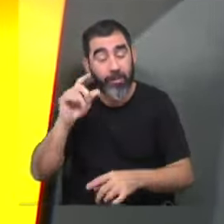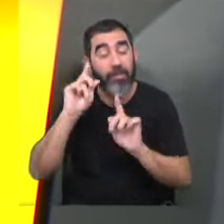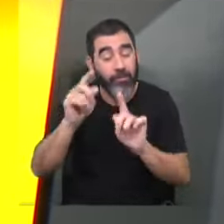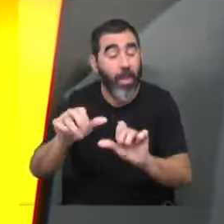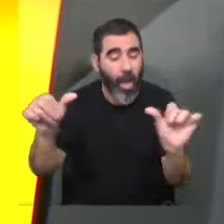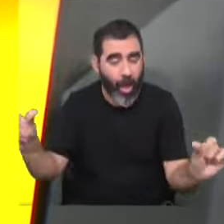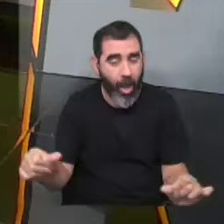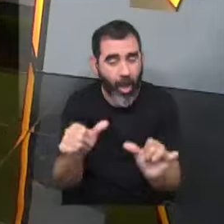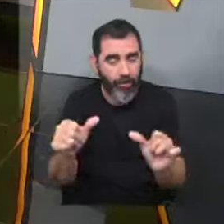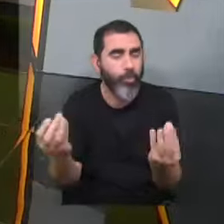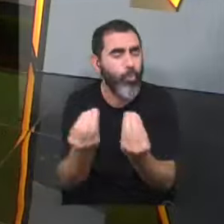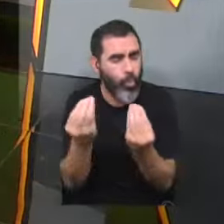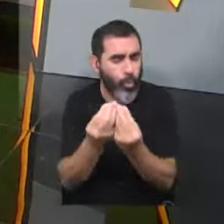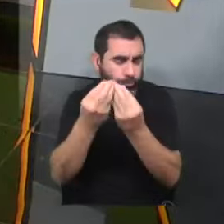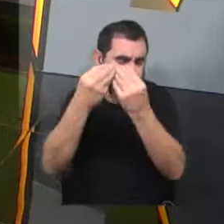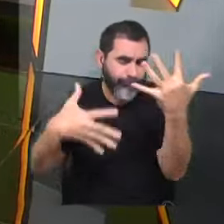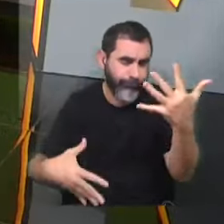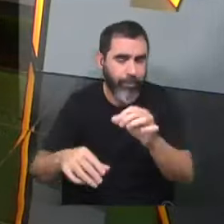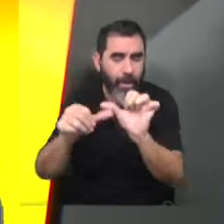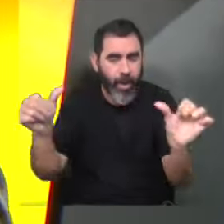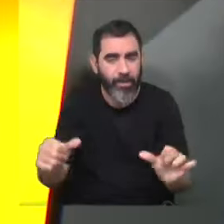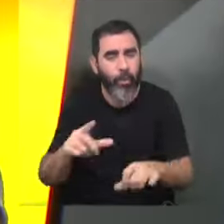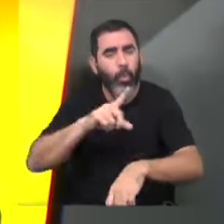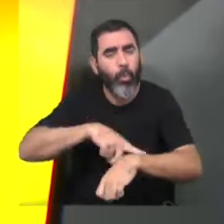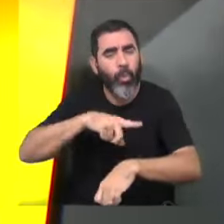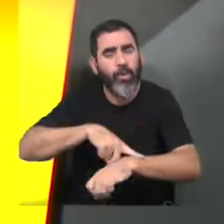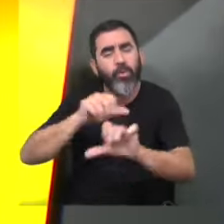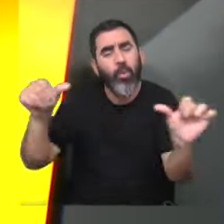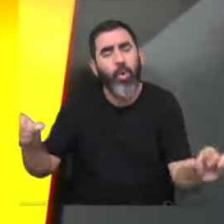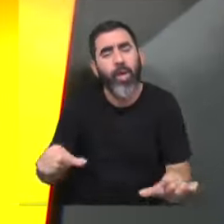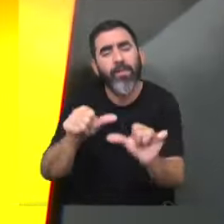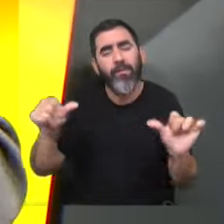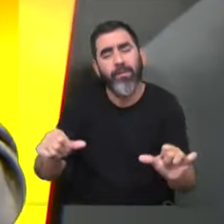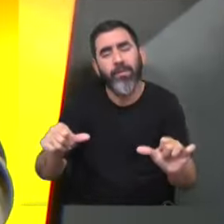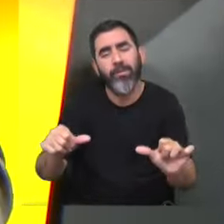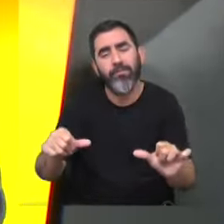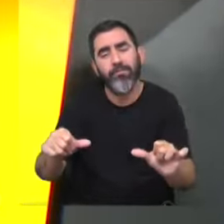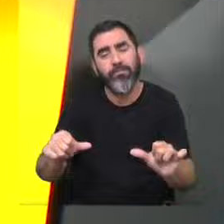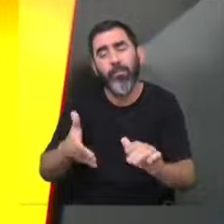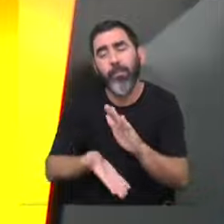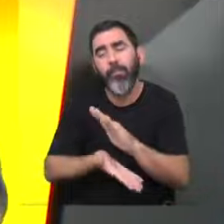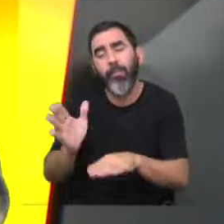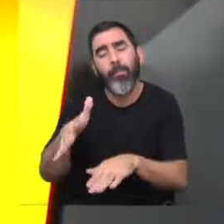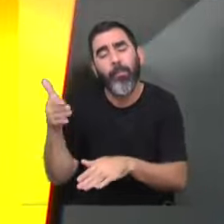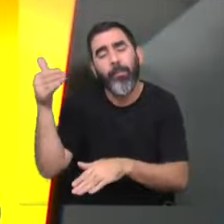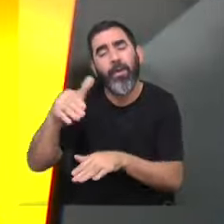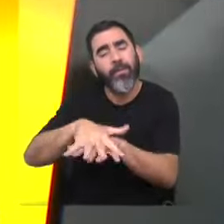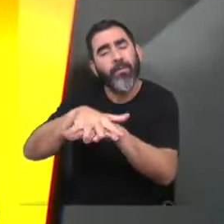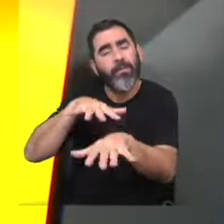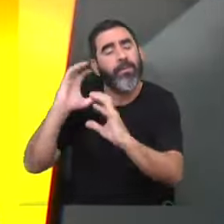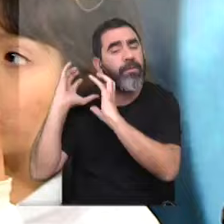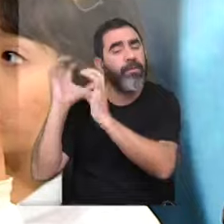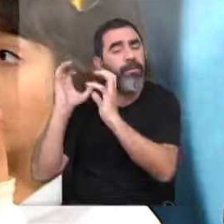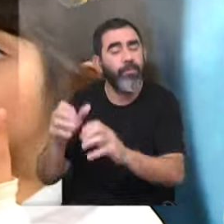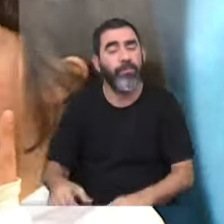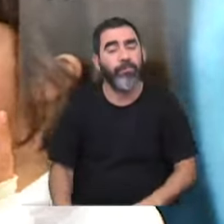hacen... Uno de los tantos. De los tantos que se hacen. ¿Cuánto tiempo dura una actividad, digamos, por los que van a participar en el espacio modelo? En el